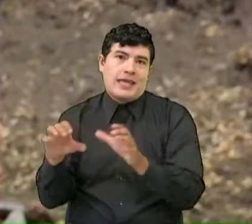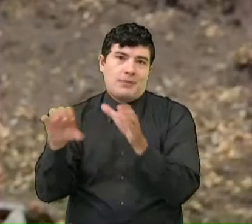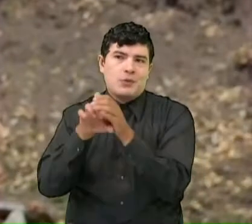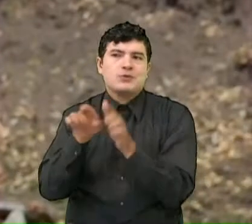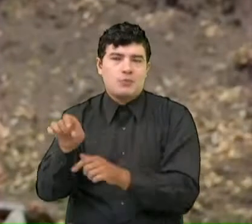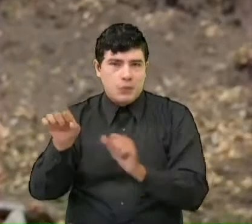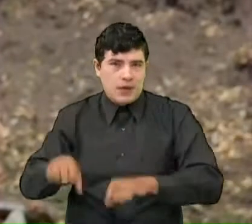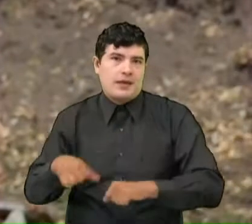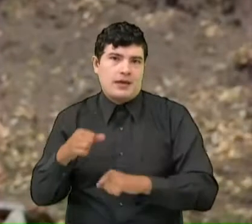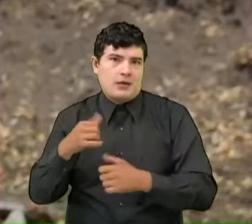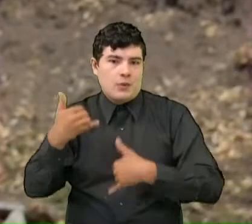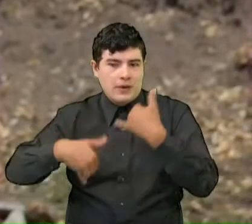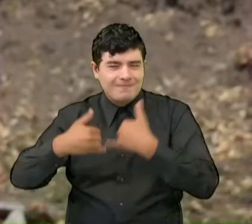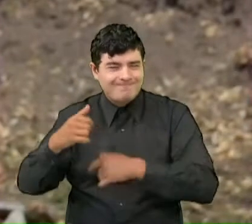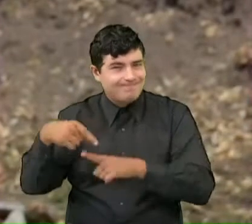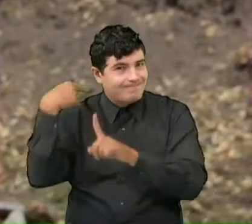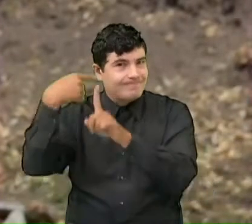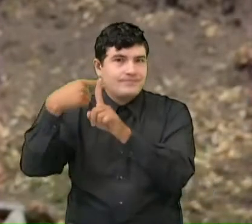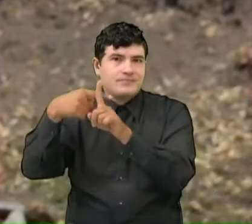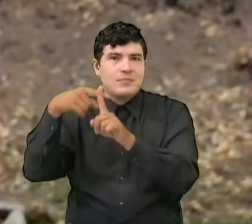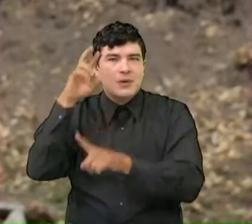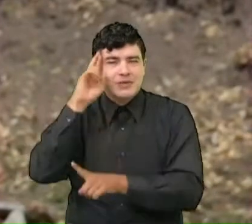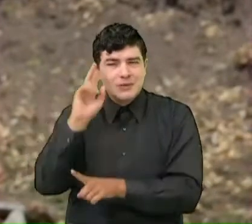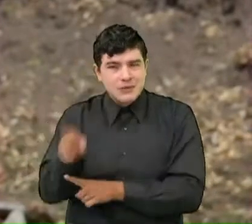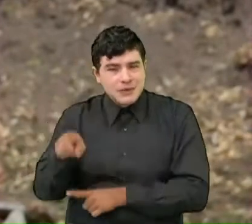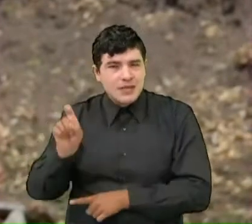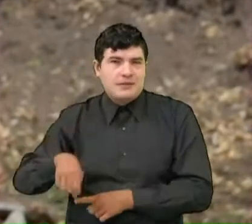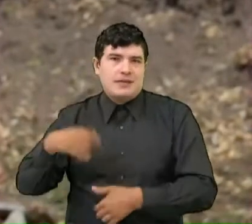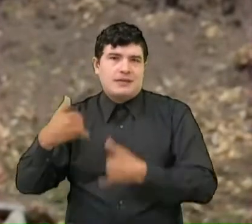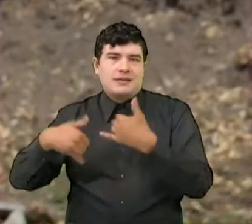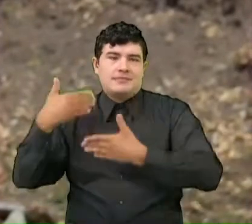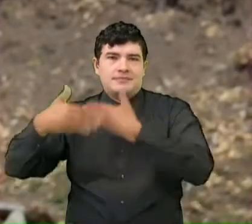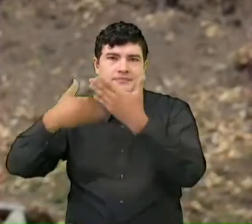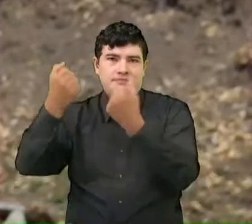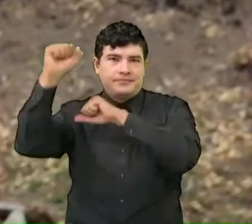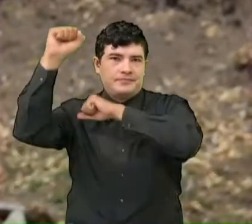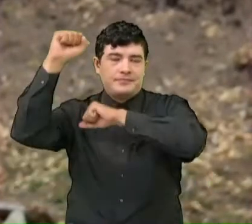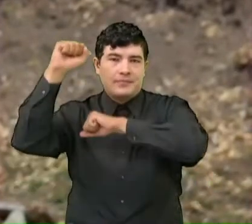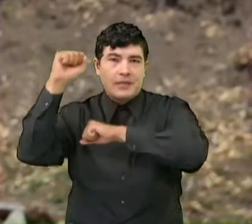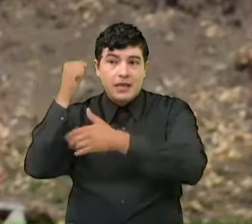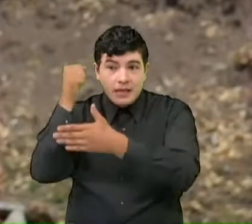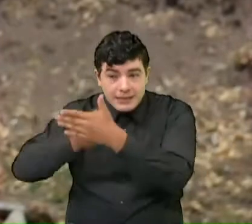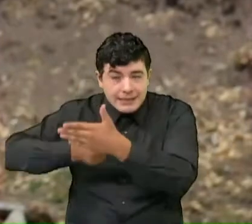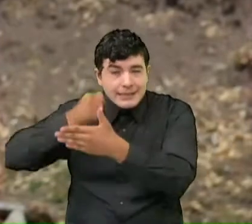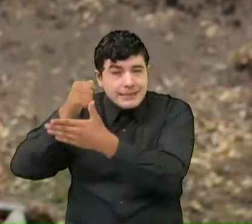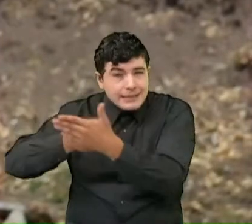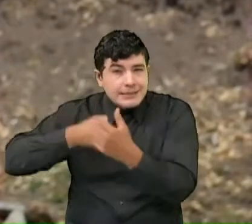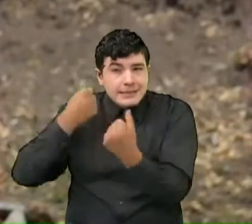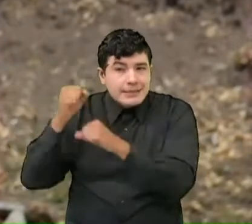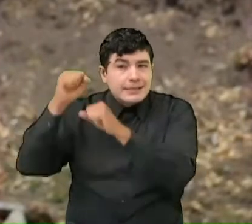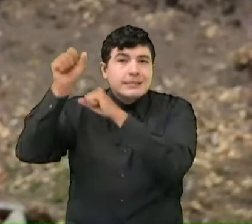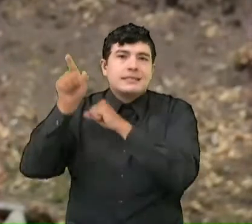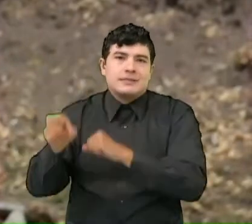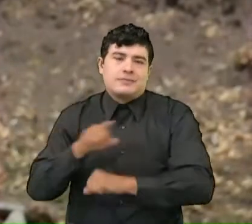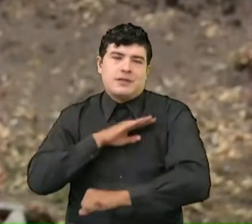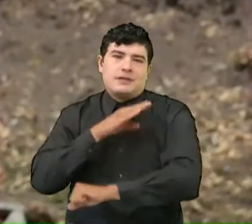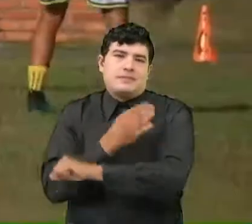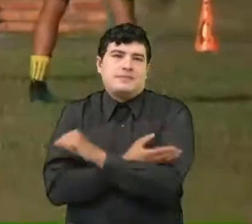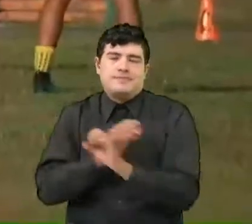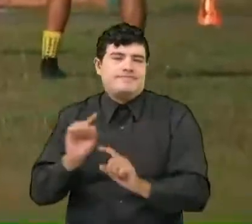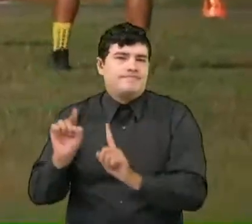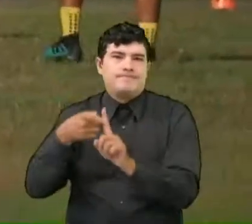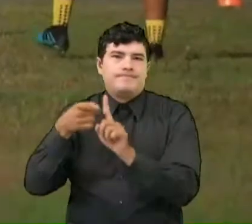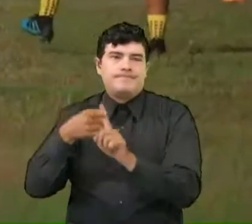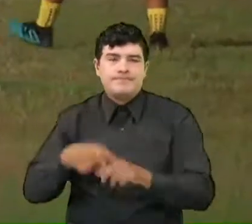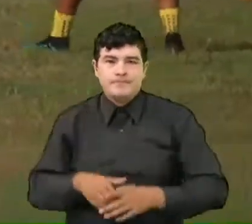y hay que eso plasmarlo acá de local para tratar de sumar y que hacerse fuerte principalmente acá.